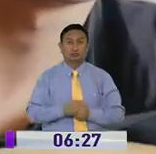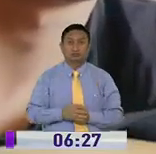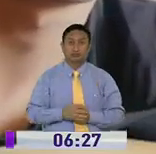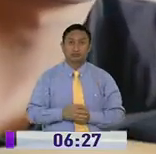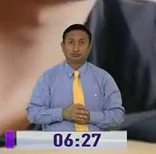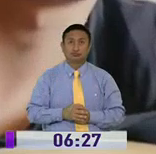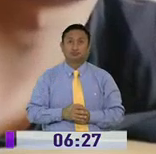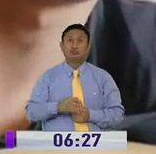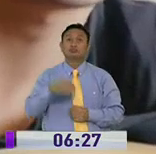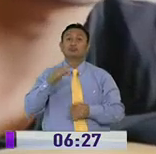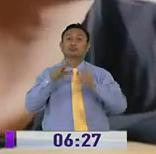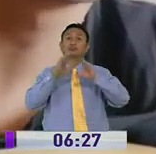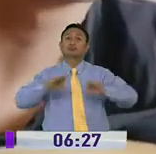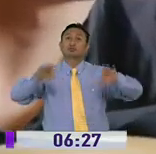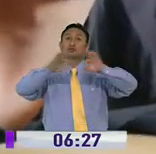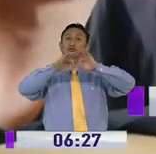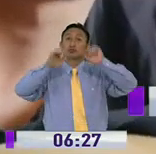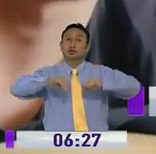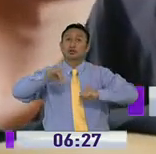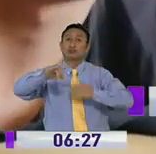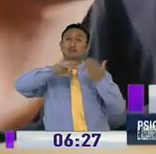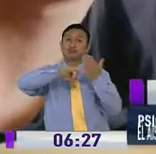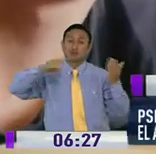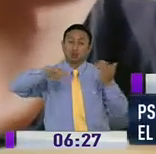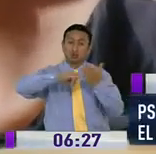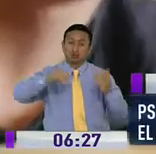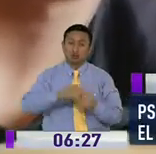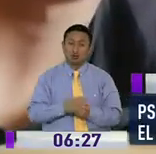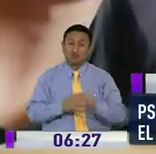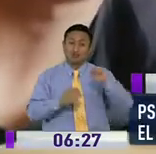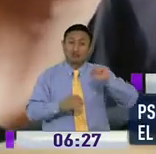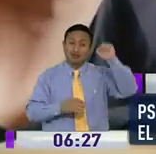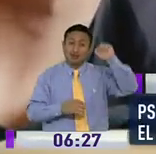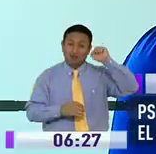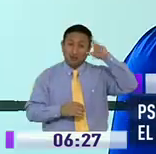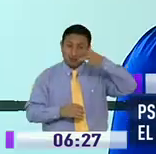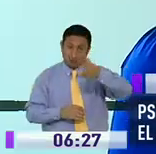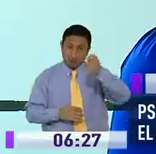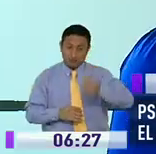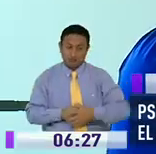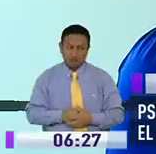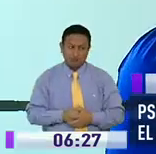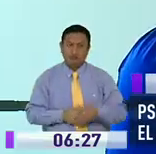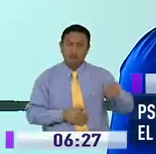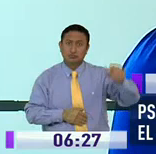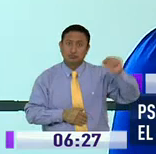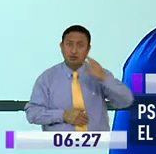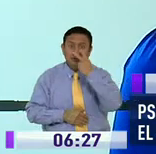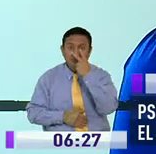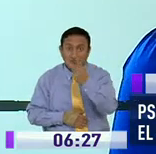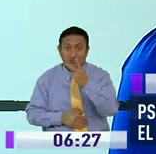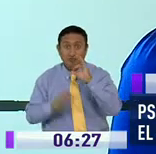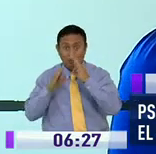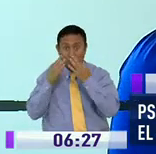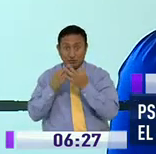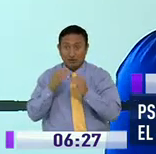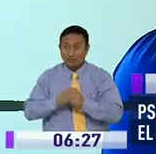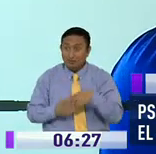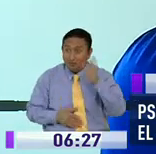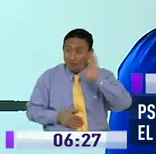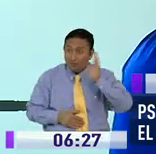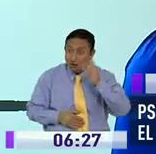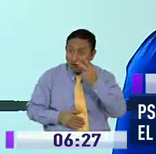más importante es el uso de la tecnología a través de videollamadas. Para que ellos incluso puedan ver a sus familiares a través